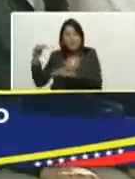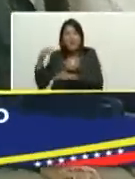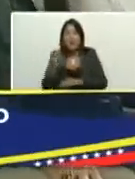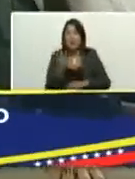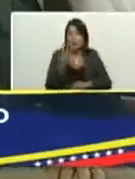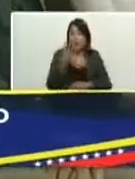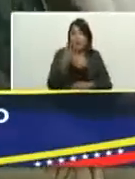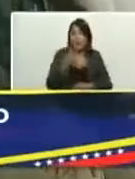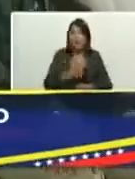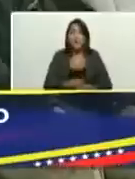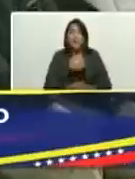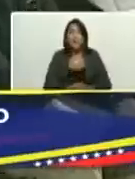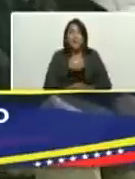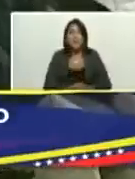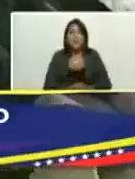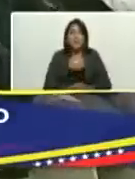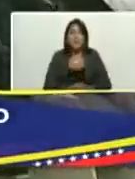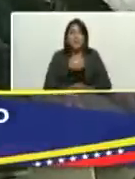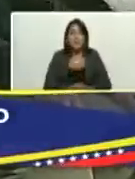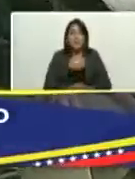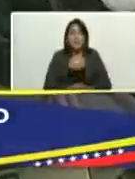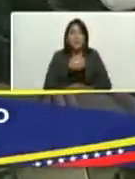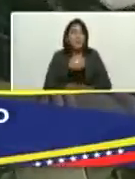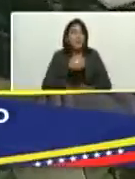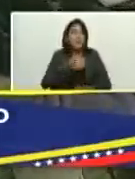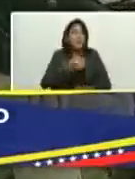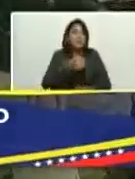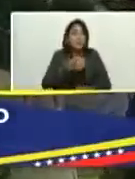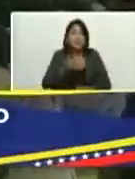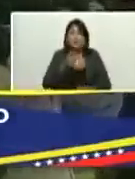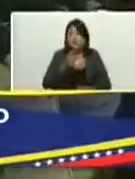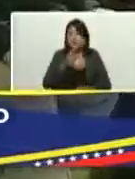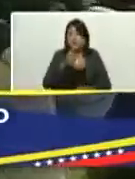El tema de la periodización es importante porque